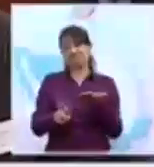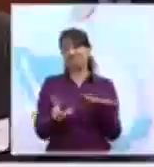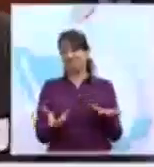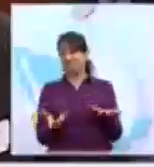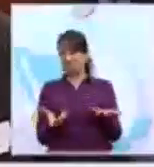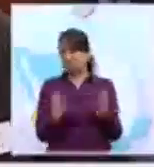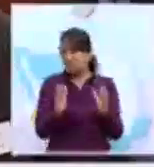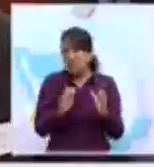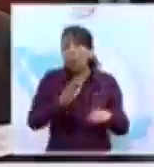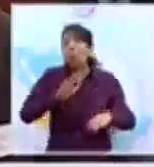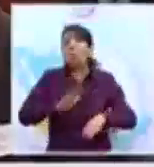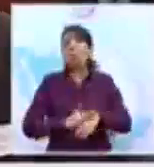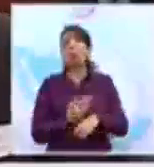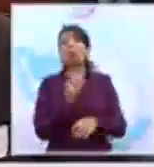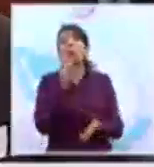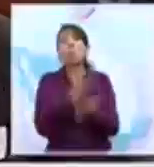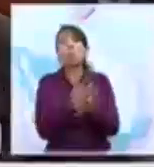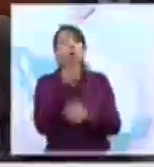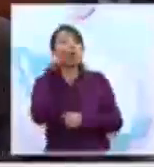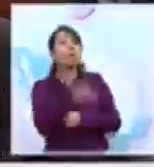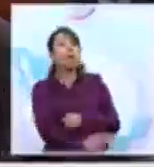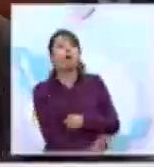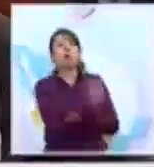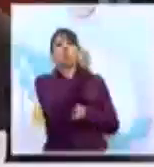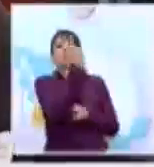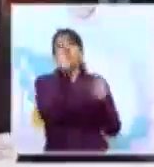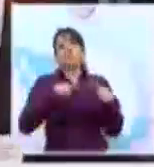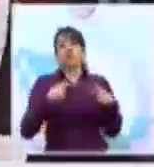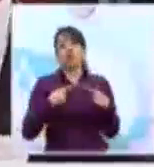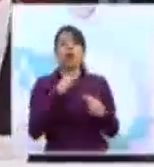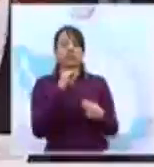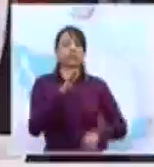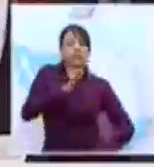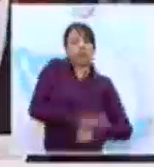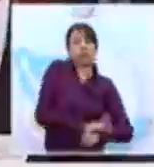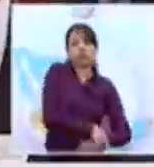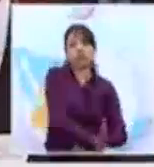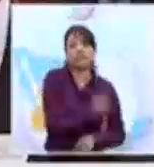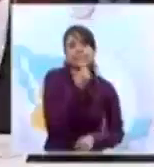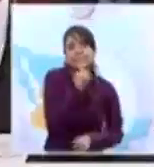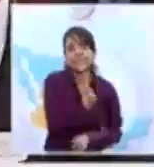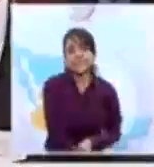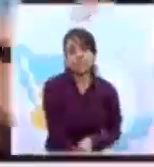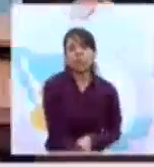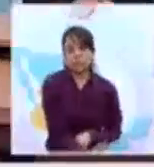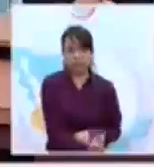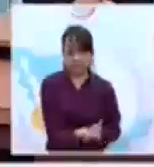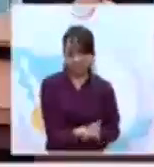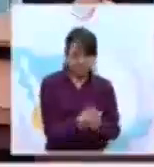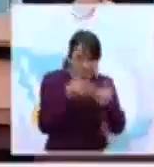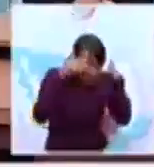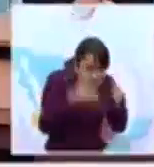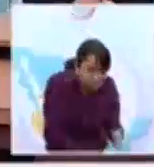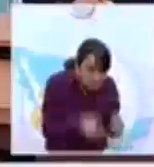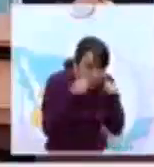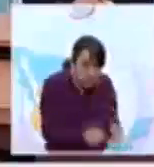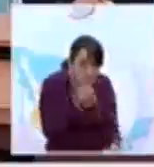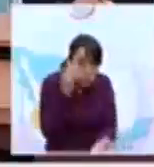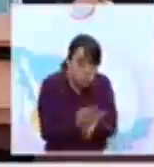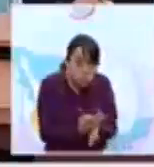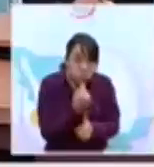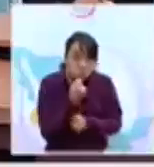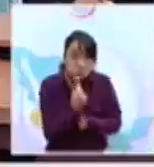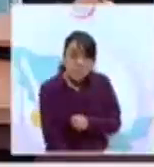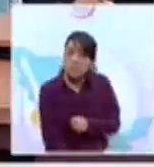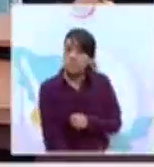al niño, sí, pero el niño solo interactúa con la sociedad a través fundamentalmente de su familia. Entonces, ¿cuál es el rol